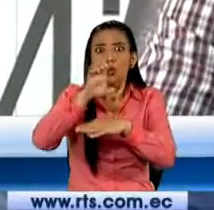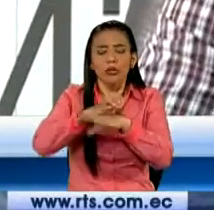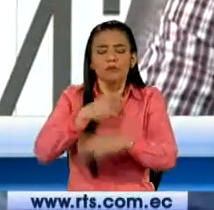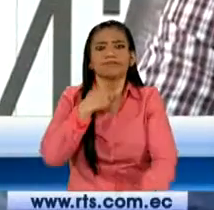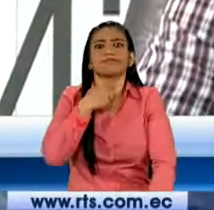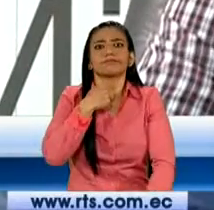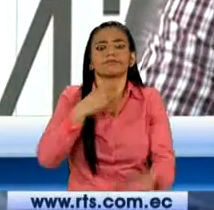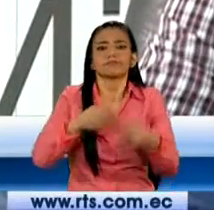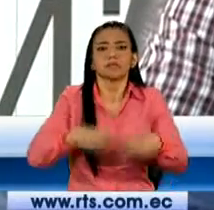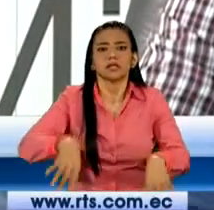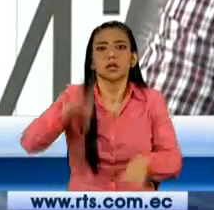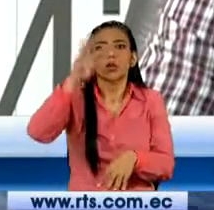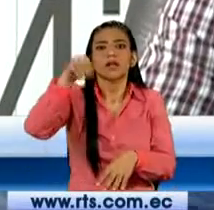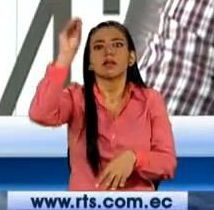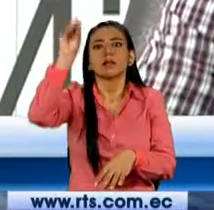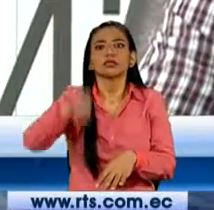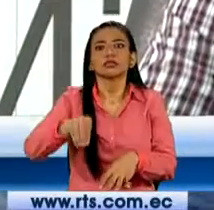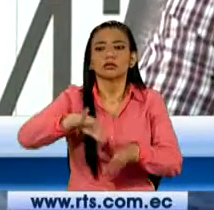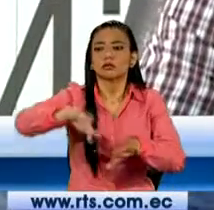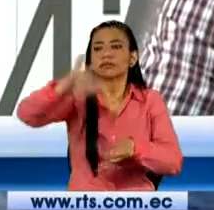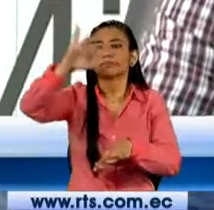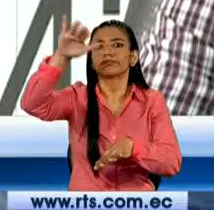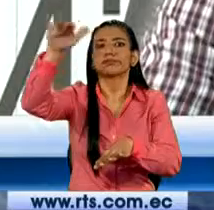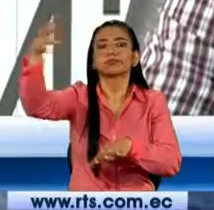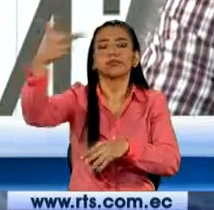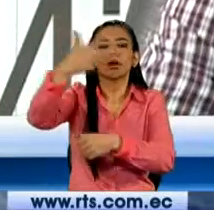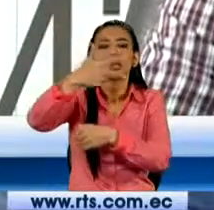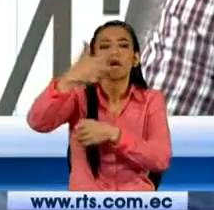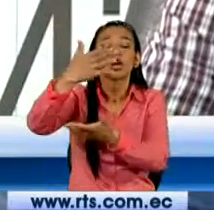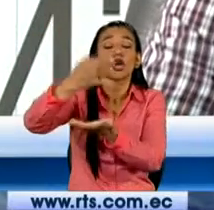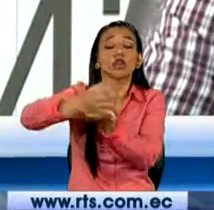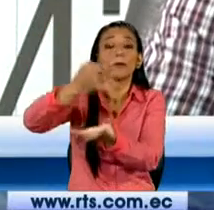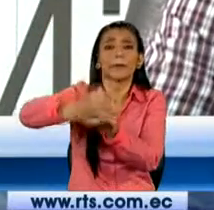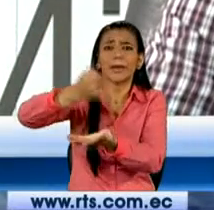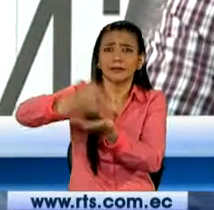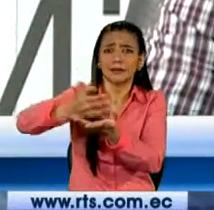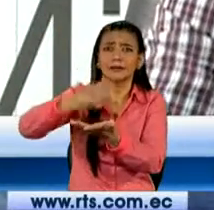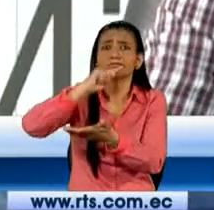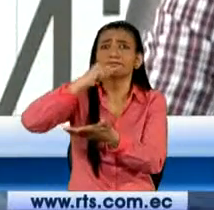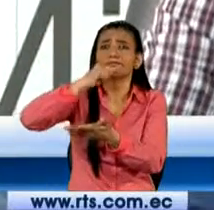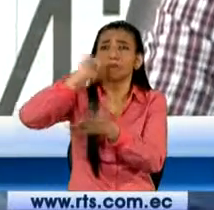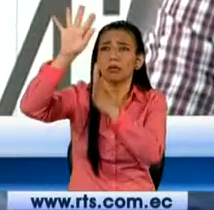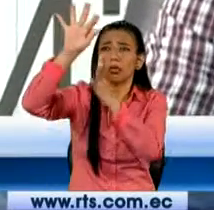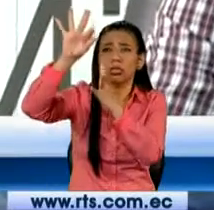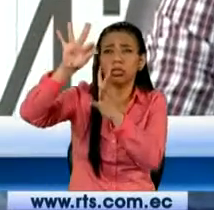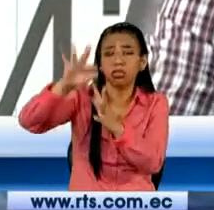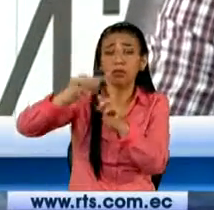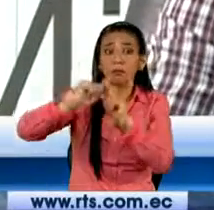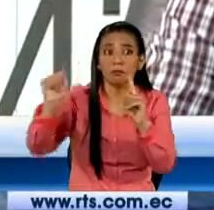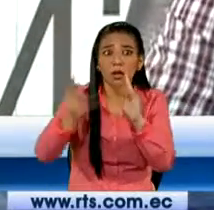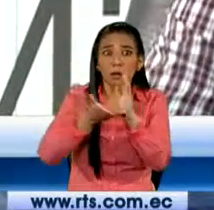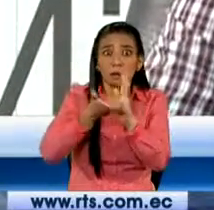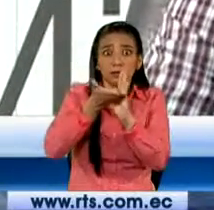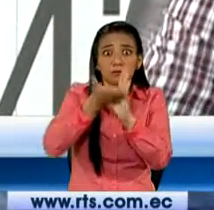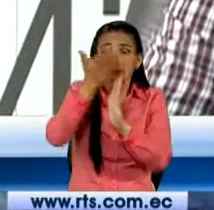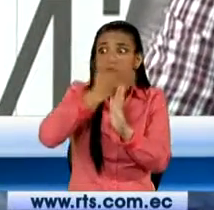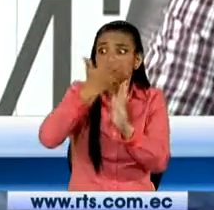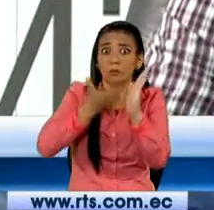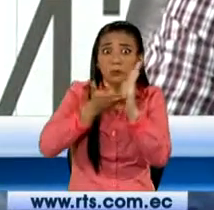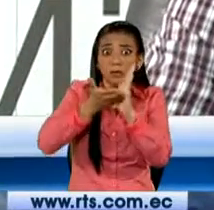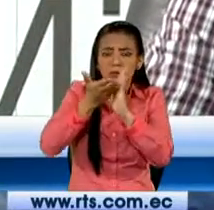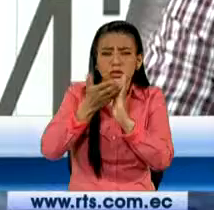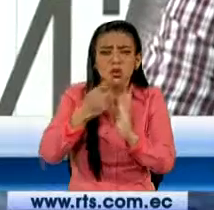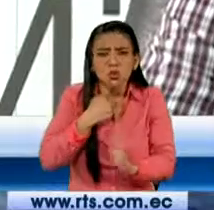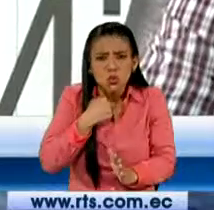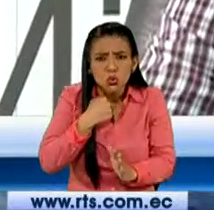el 40% de su principal glaciar, el Cotopaxi. Entonces, en los próximos años, si esa temperatura no deja de desacelerarse, vamos a ver seriamente